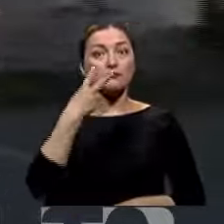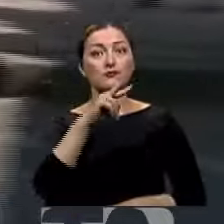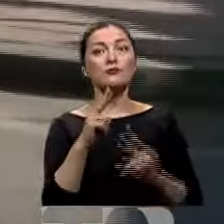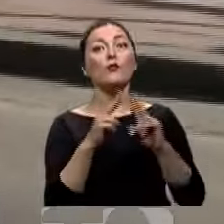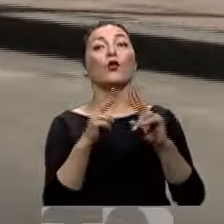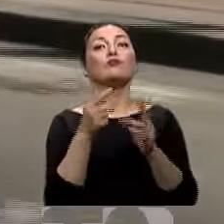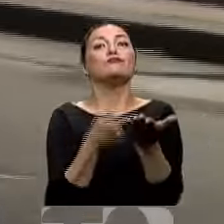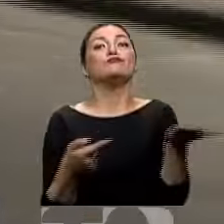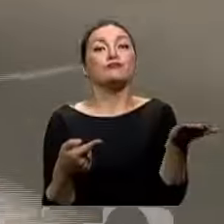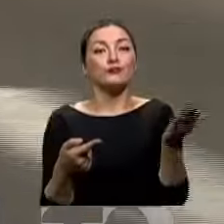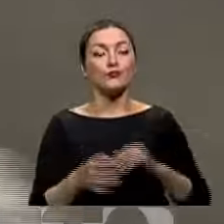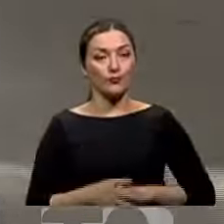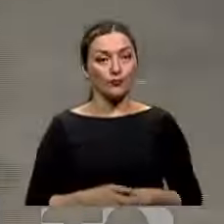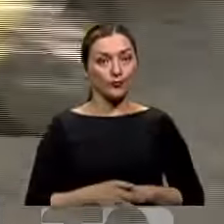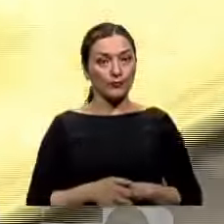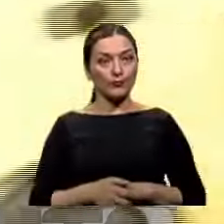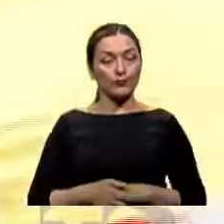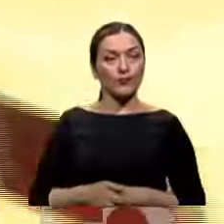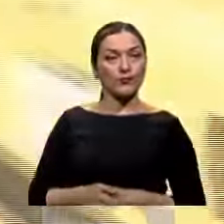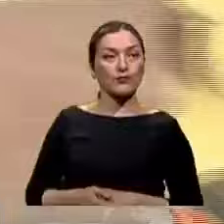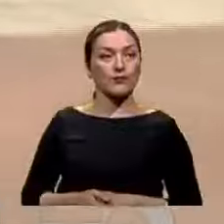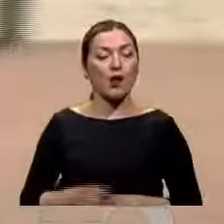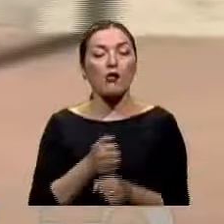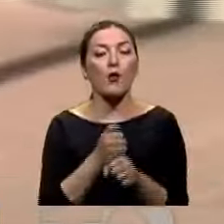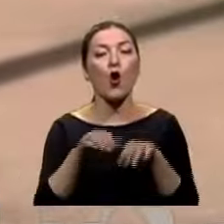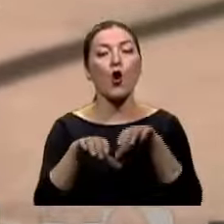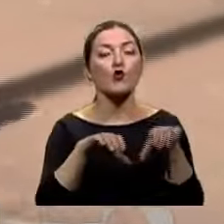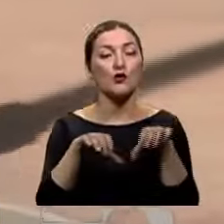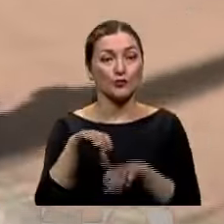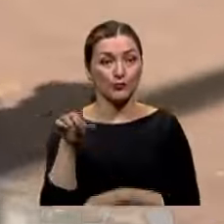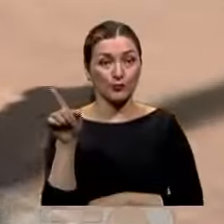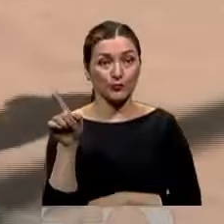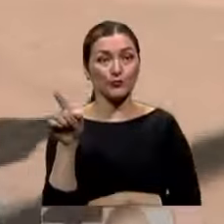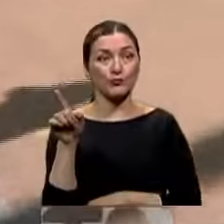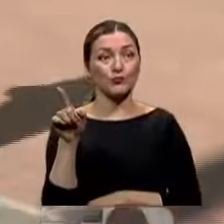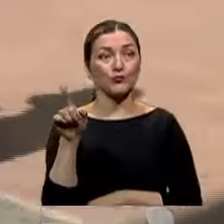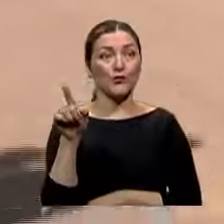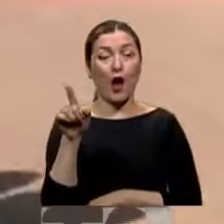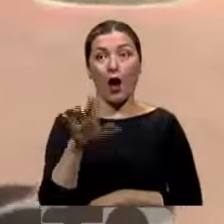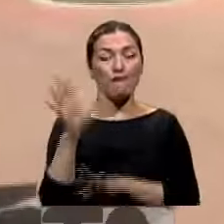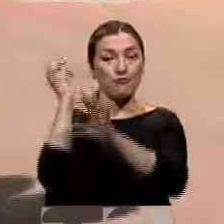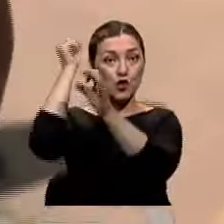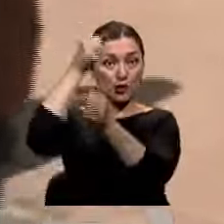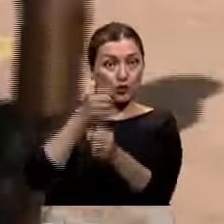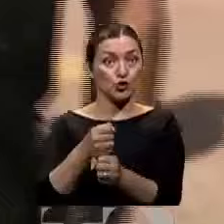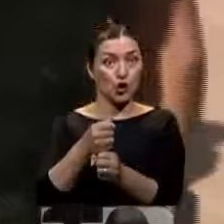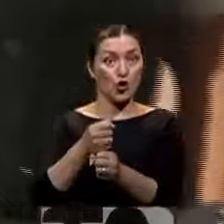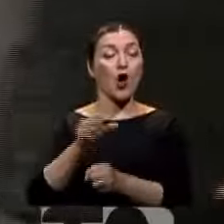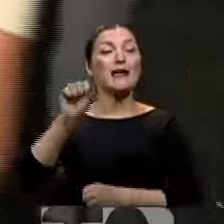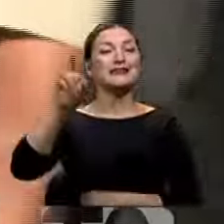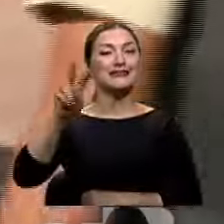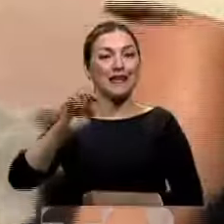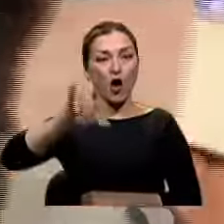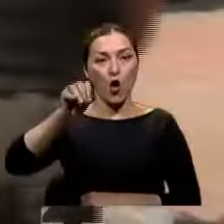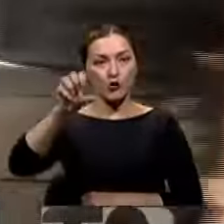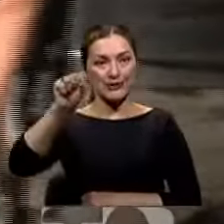conocer este trabajo que se está haciendo en coordinación, porque también veíamos presencia del patronato San José que estaba mostrando que de